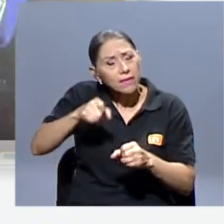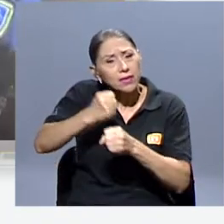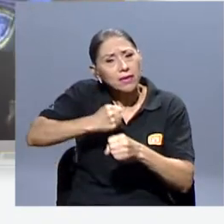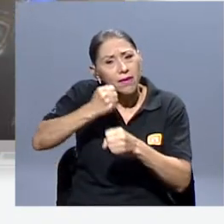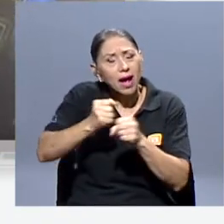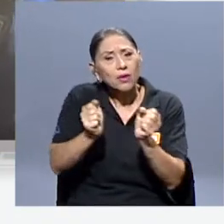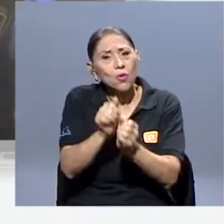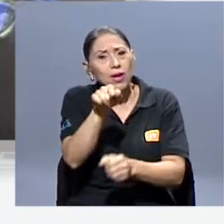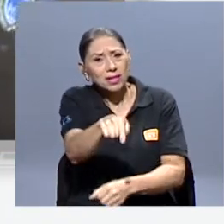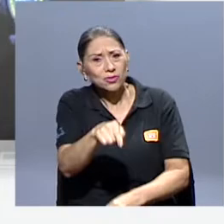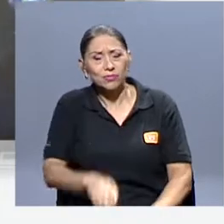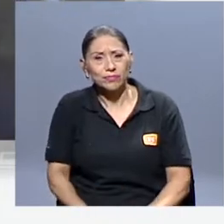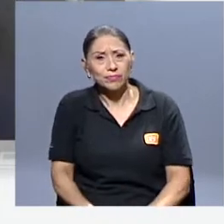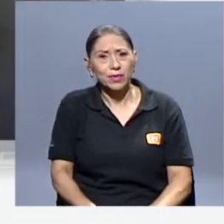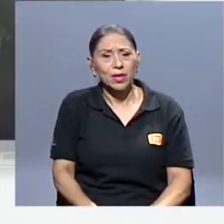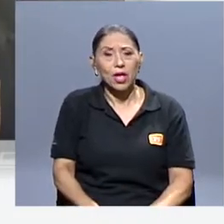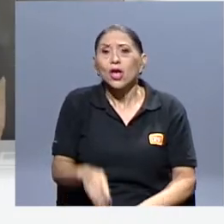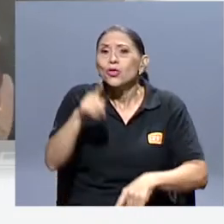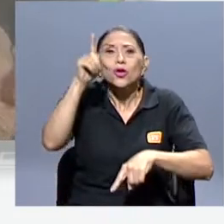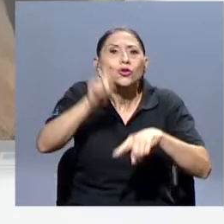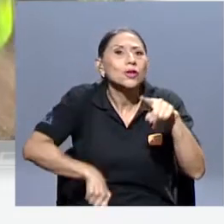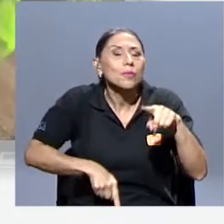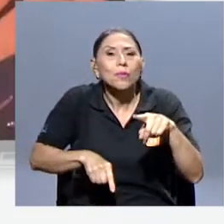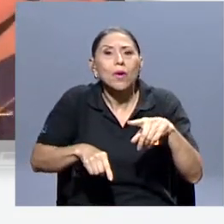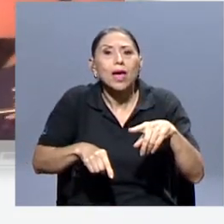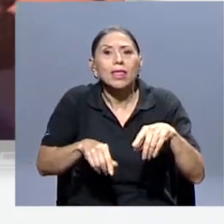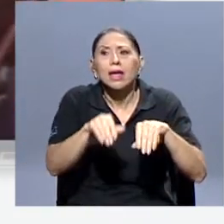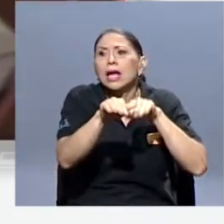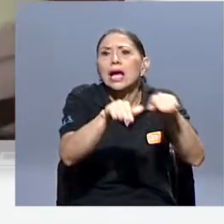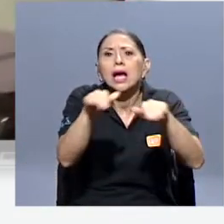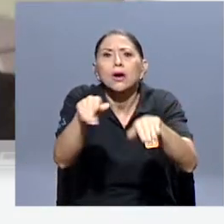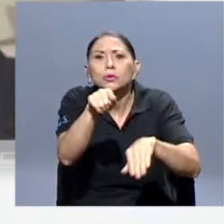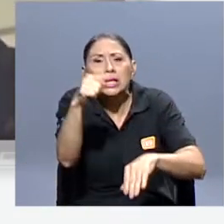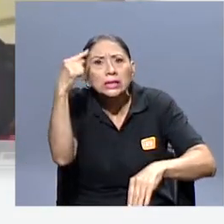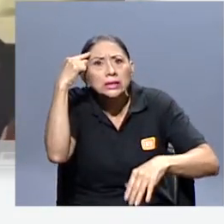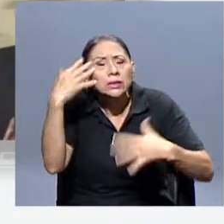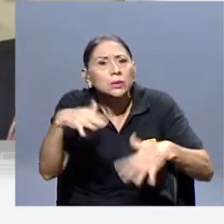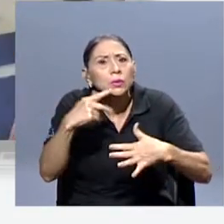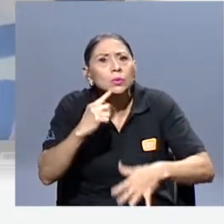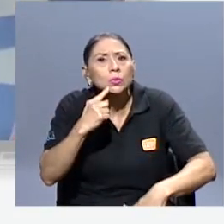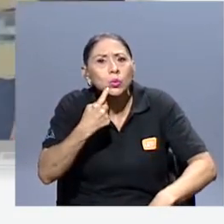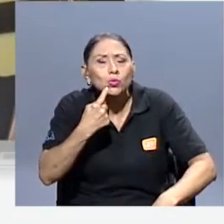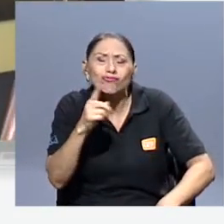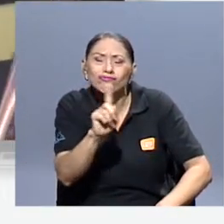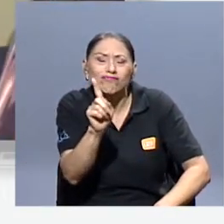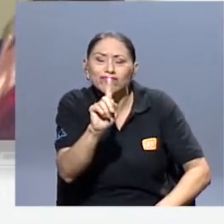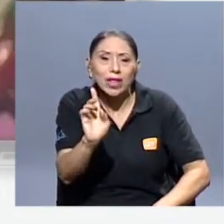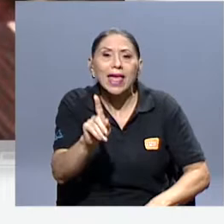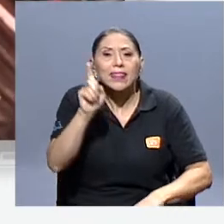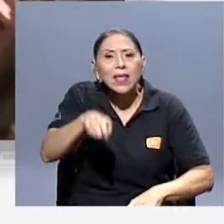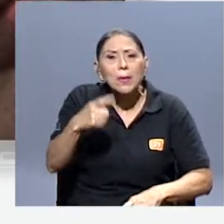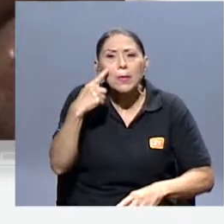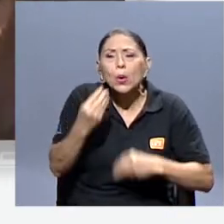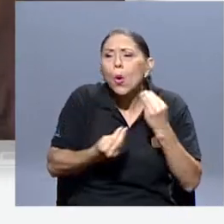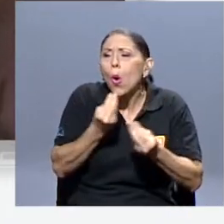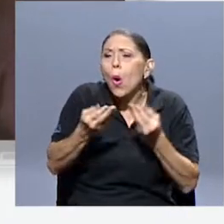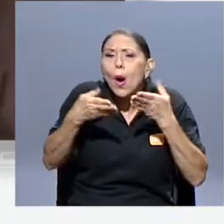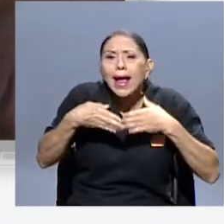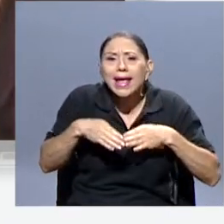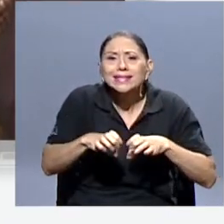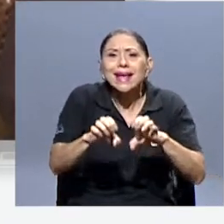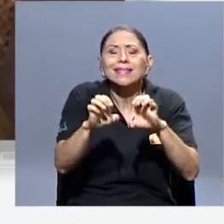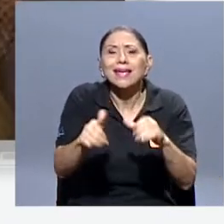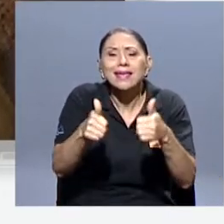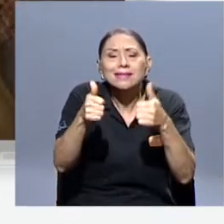eso. Don Tomás, hay que trabajar. No, no se puede apelar a la conciencia de las personas, eso no funciona, ¿verdad? Hay que apelar hay que buscar estrategias mucho más